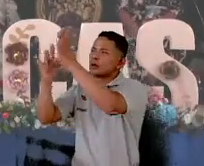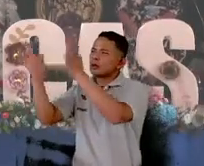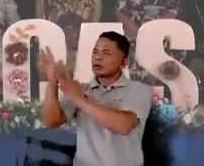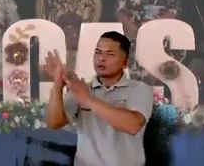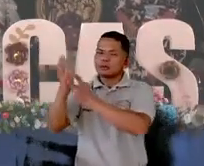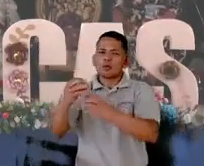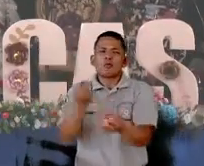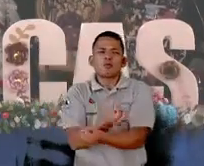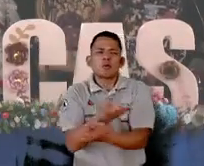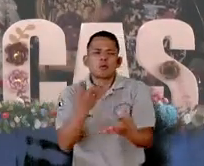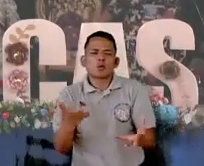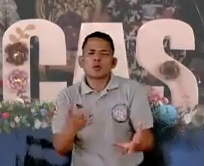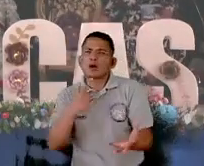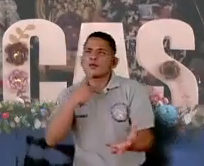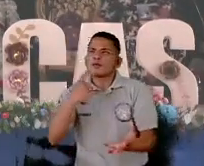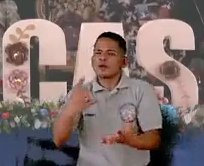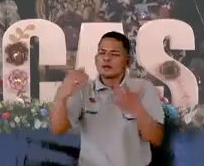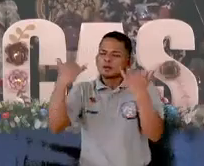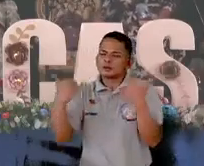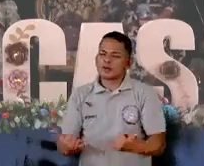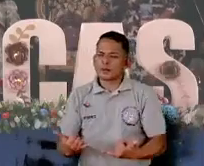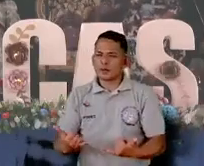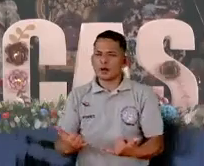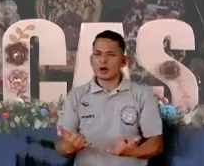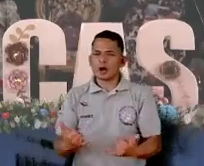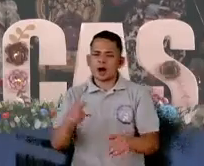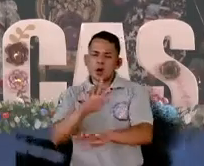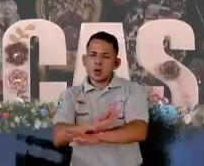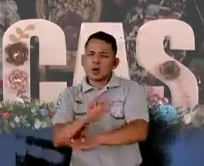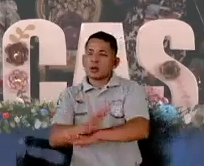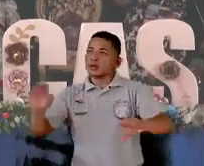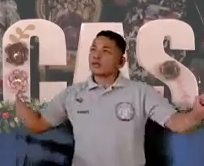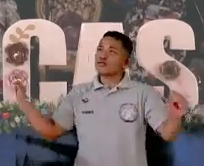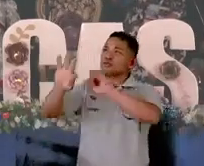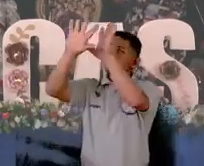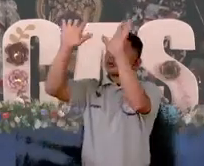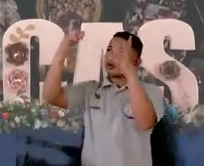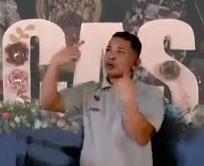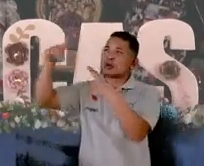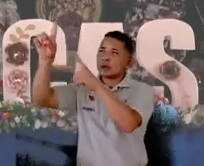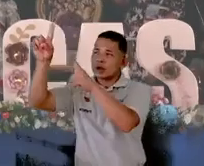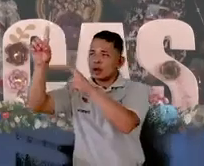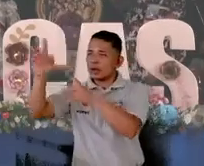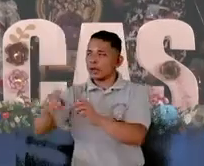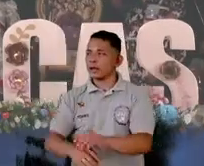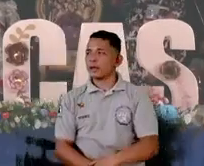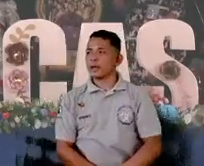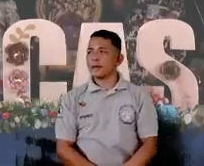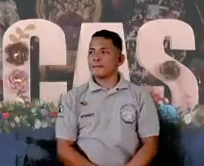¿Cuánto le decimos en esta hora de la tarde? Gloria a Él.